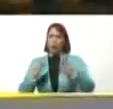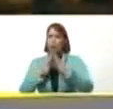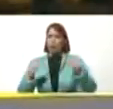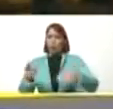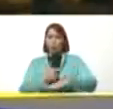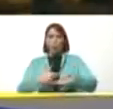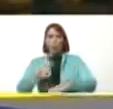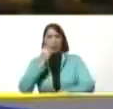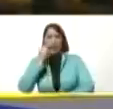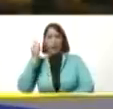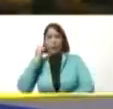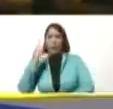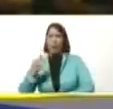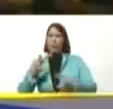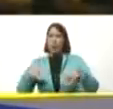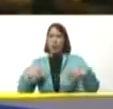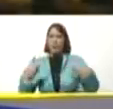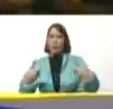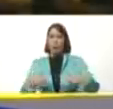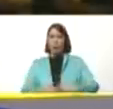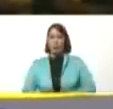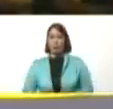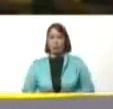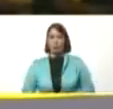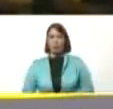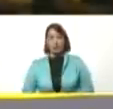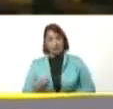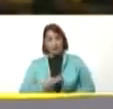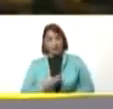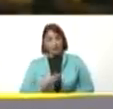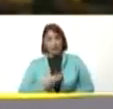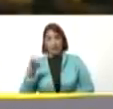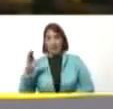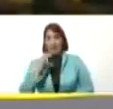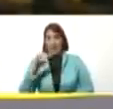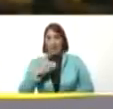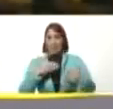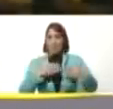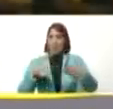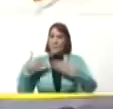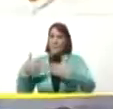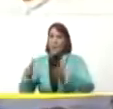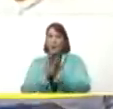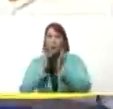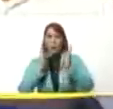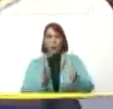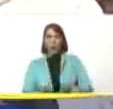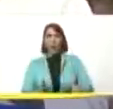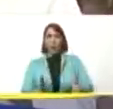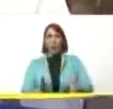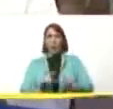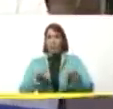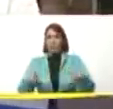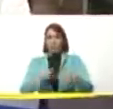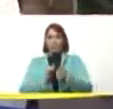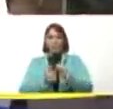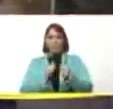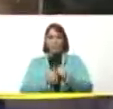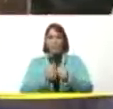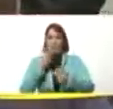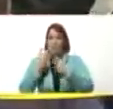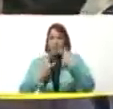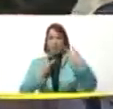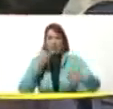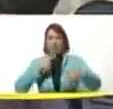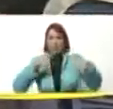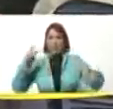gobernadoras nuevos. A la alcaldesa de Caracas inaugurando escuelas, canchas, visitando barrios, atendiendo a la